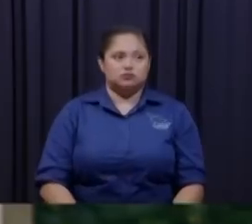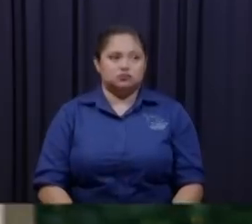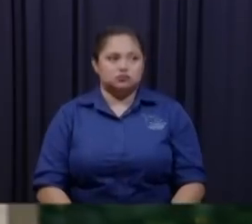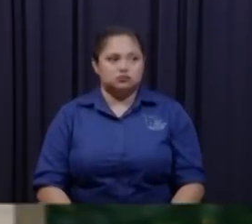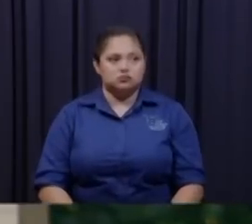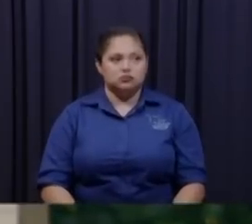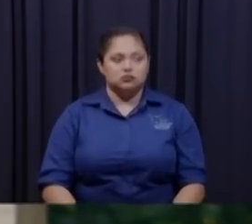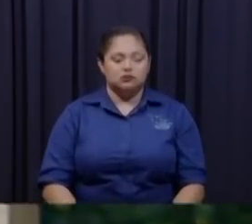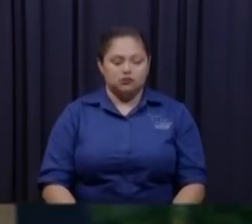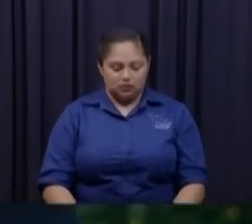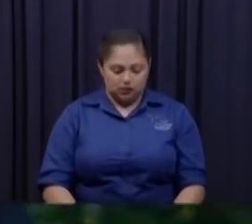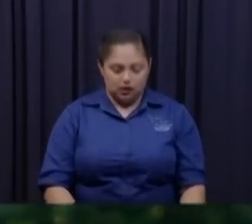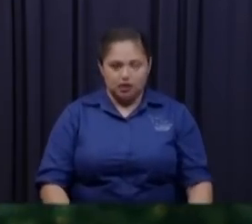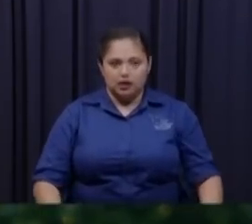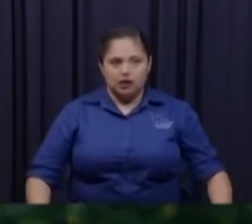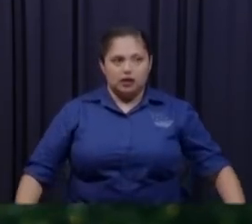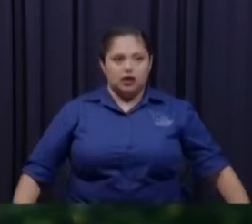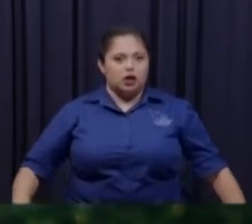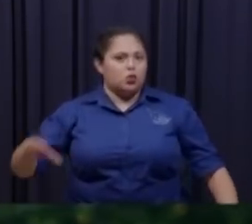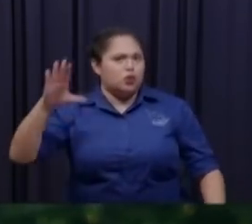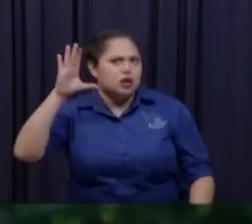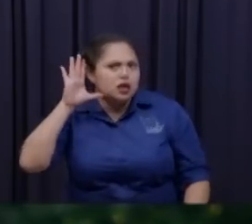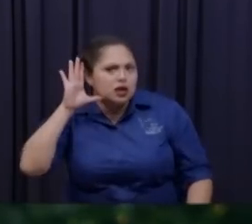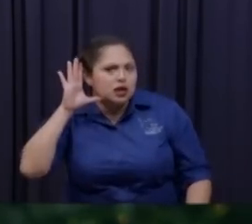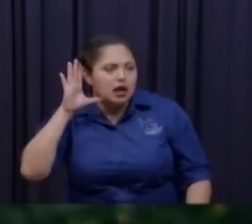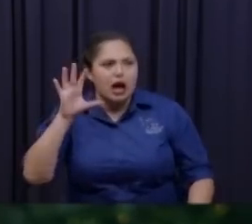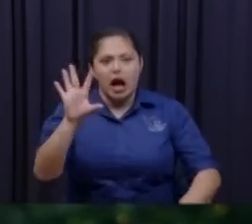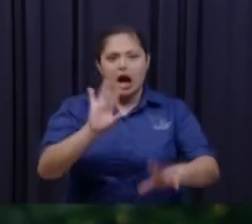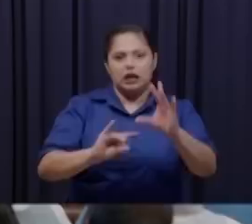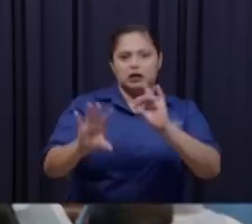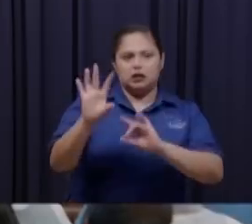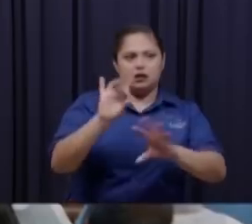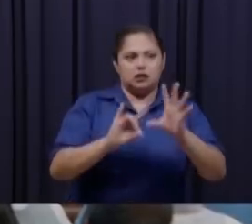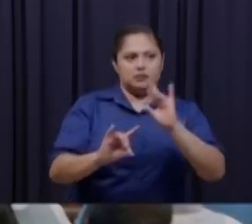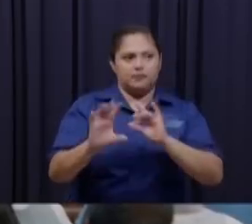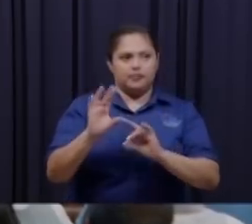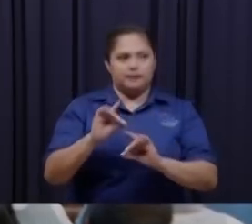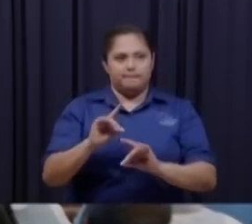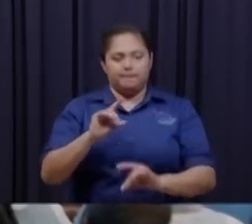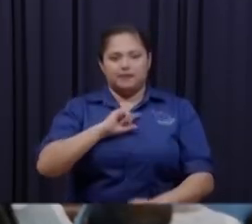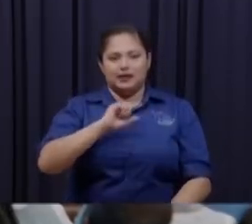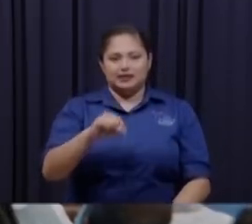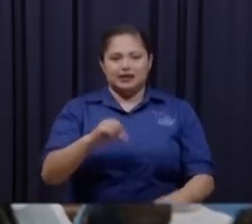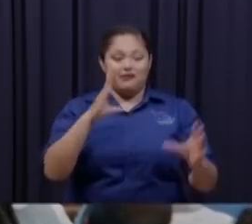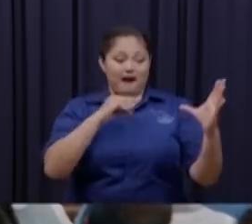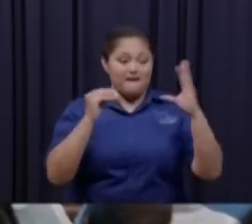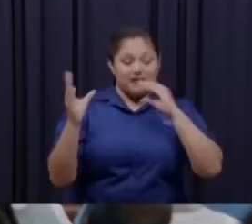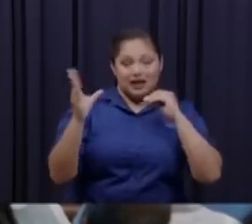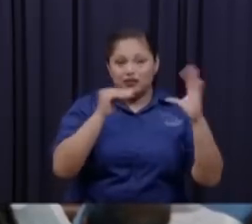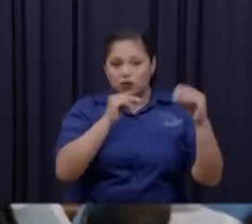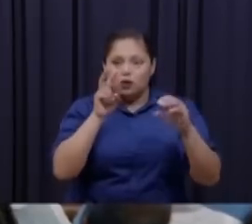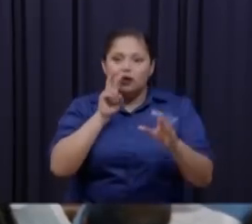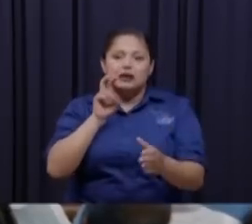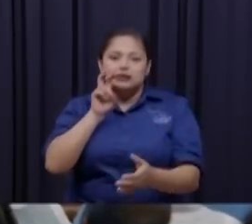Y ponerse a oír a alguien que estaba charlando con la serpiente.